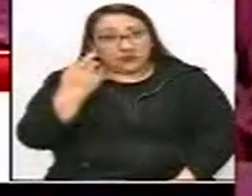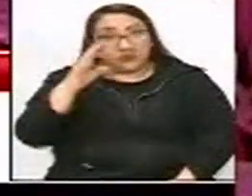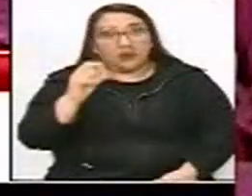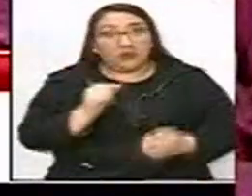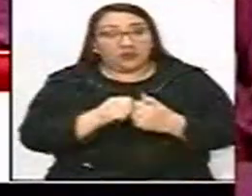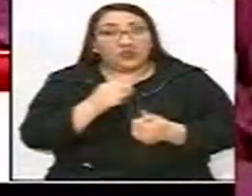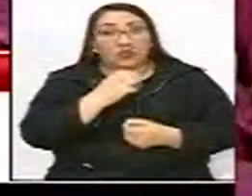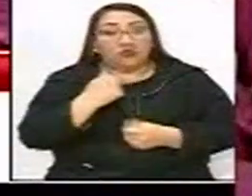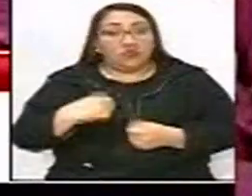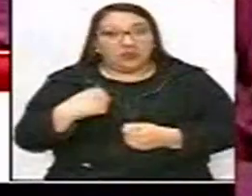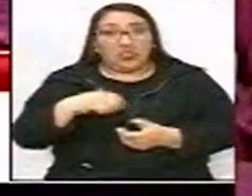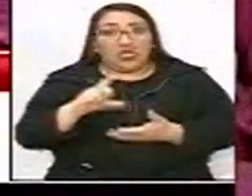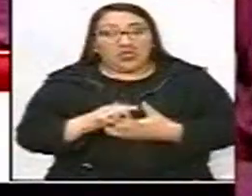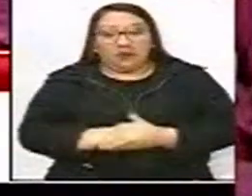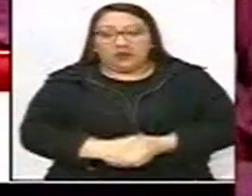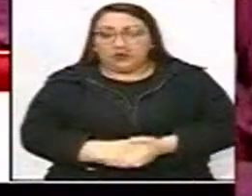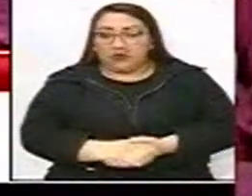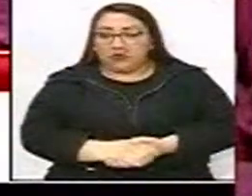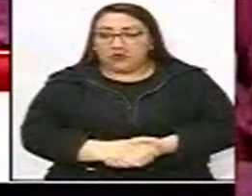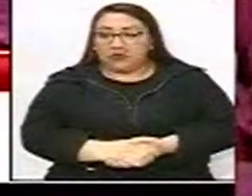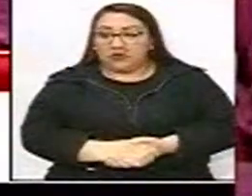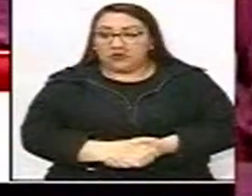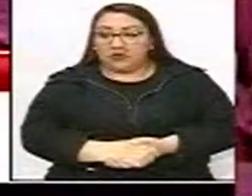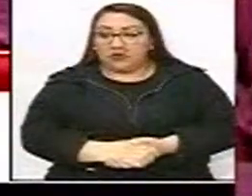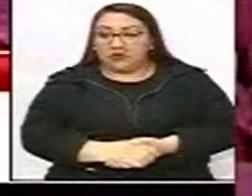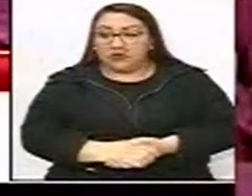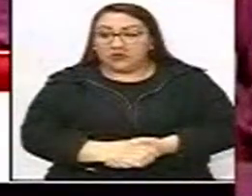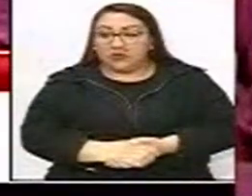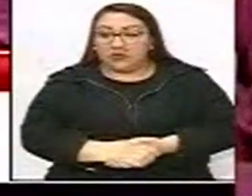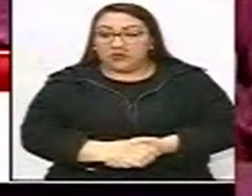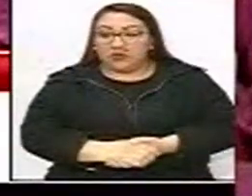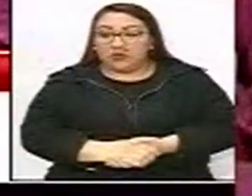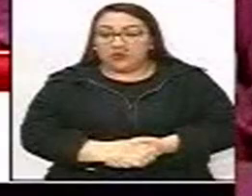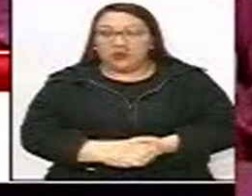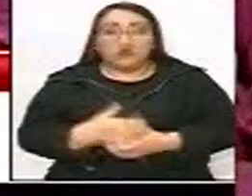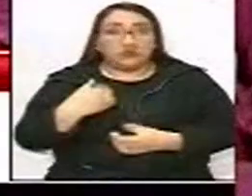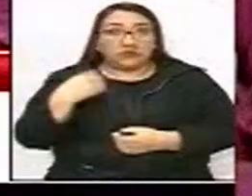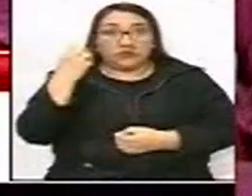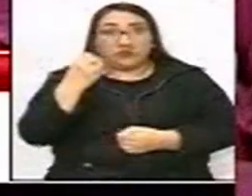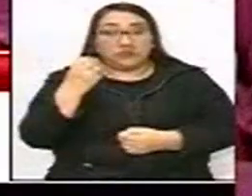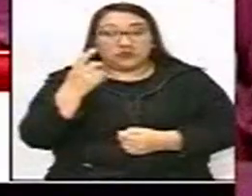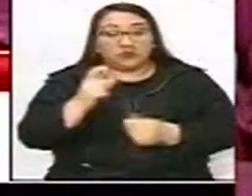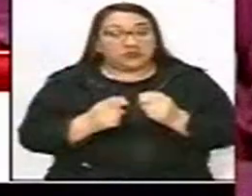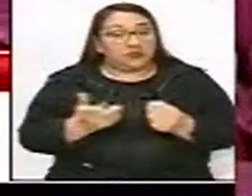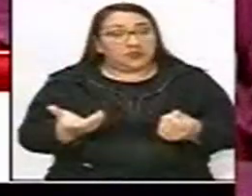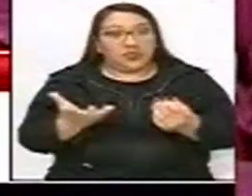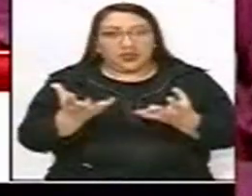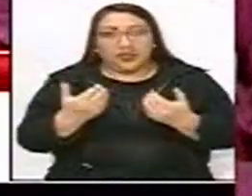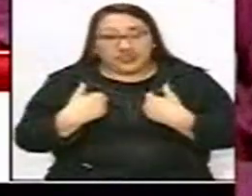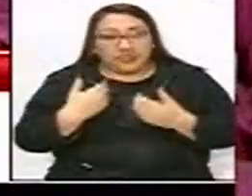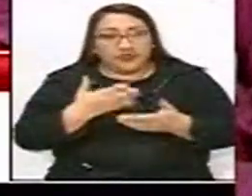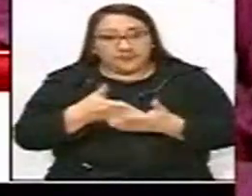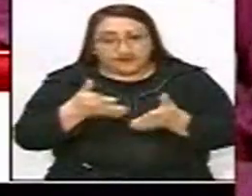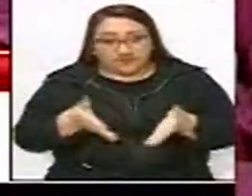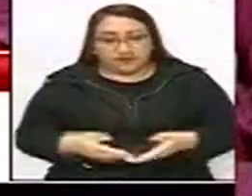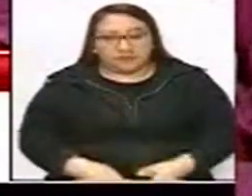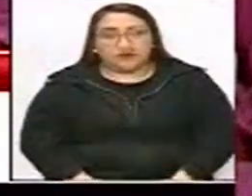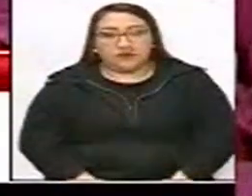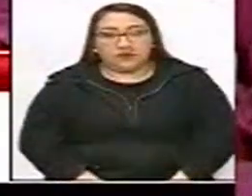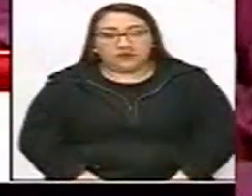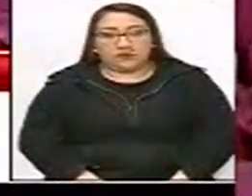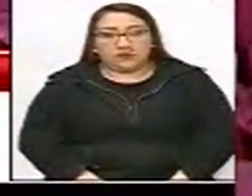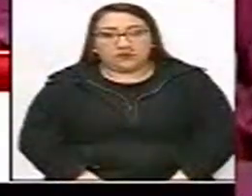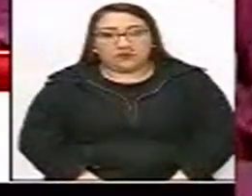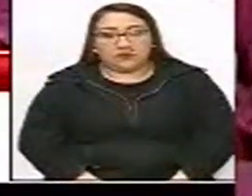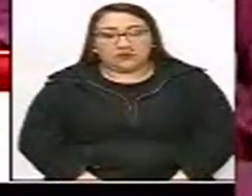Municipalidad Metropolitana de Lima. De mi punto de vista, creo que las personas que tienen que estar aquí para que nos